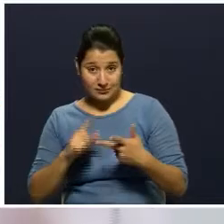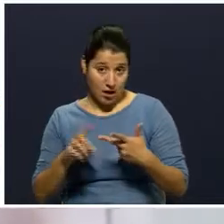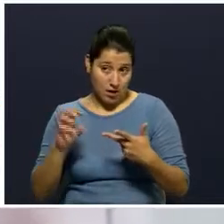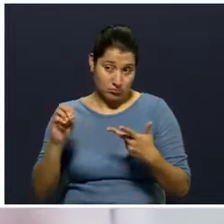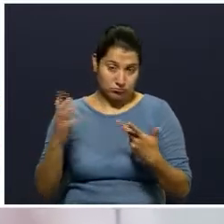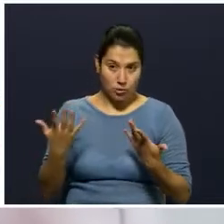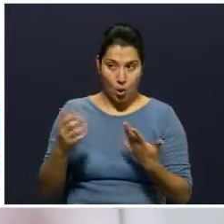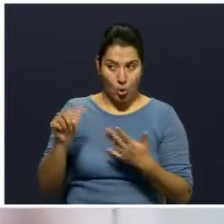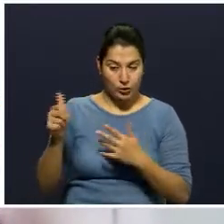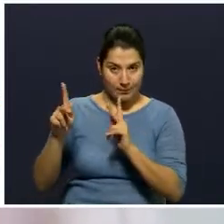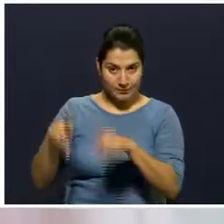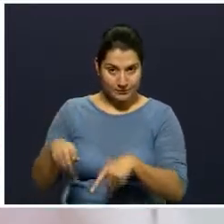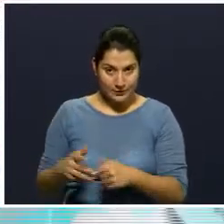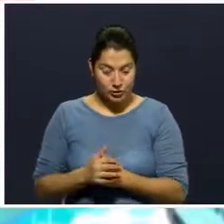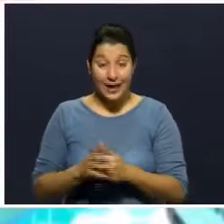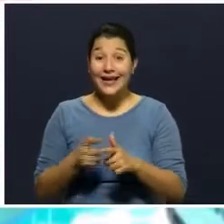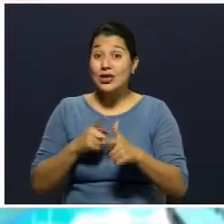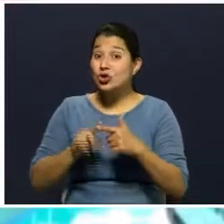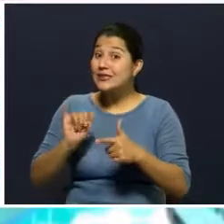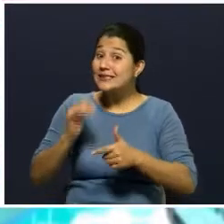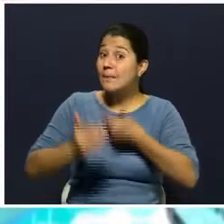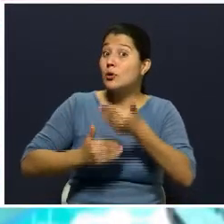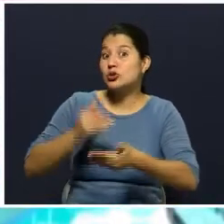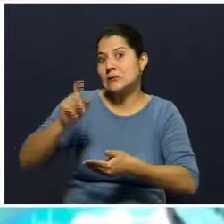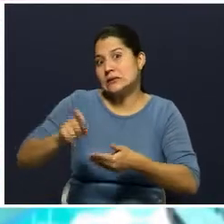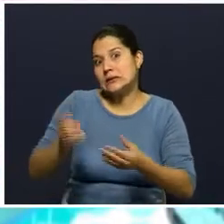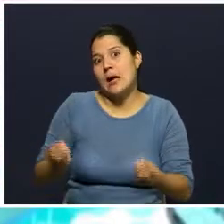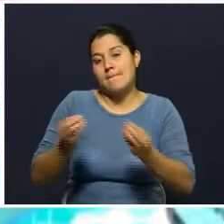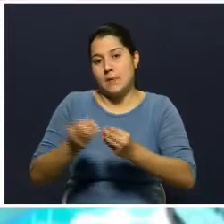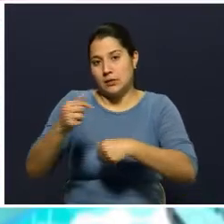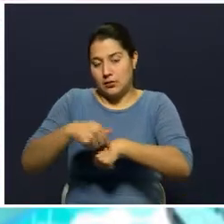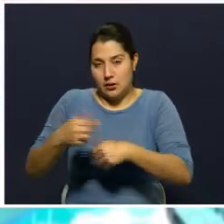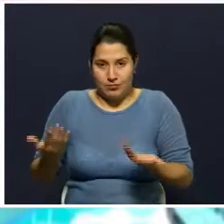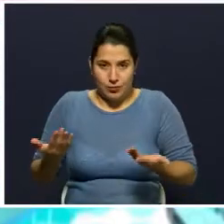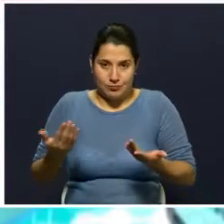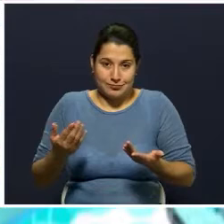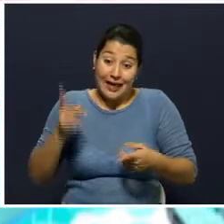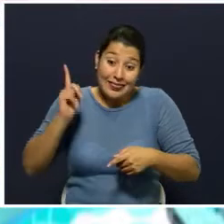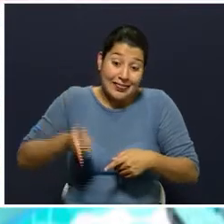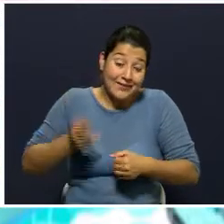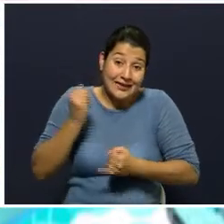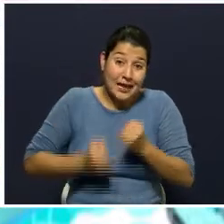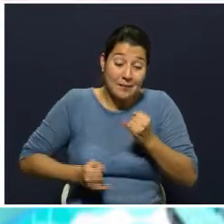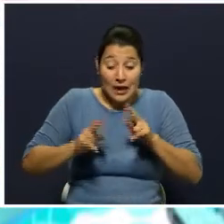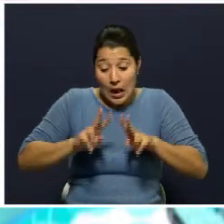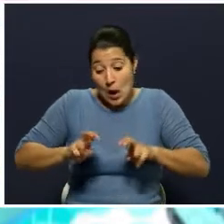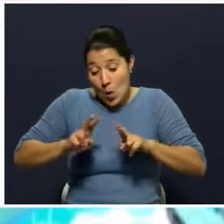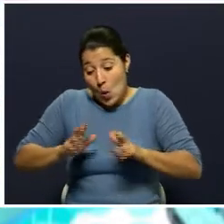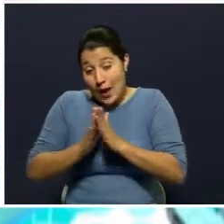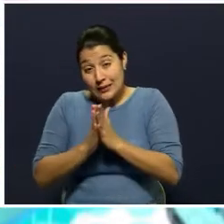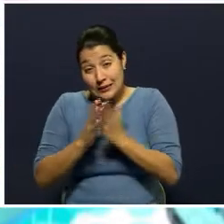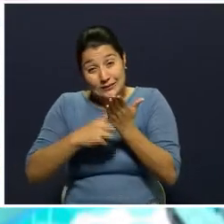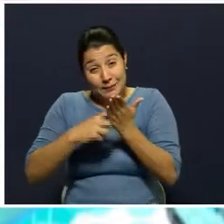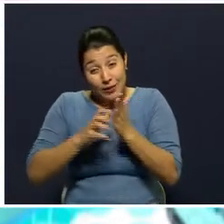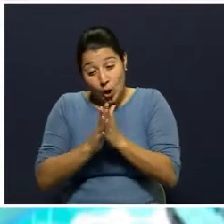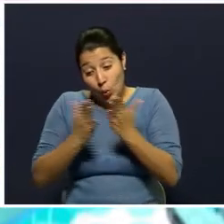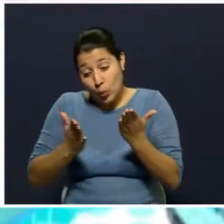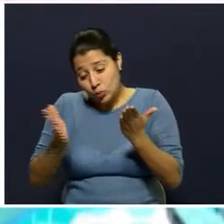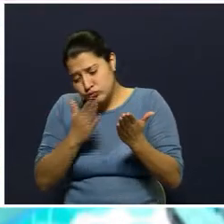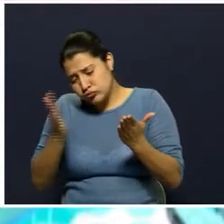la sociedad como un todo. Entonces, ese proceso va a llevar tiempo y mientras no terminen de revisar todos los expedientes y hagan las recomendaciones,